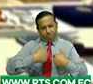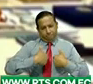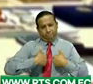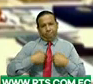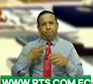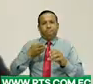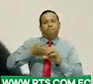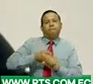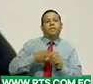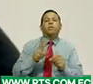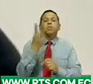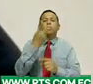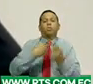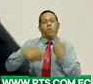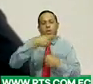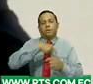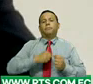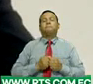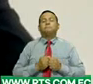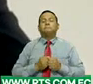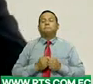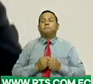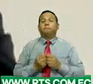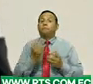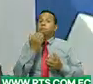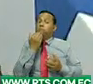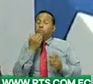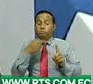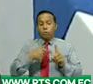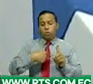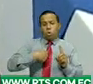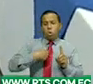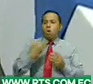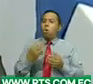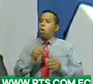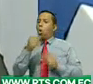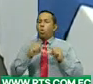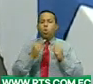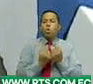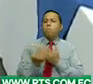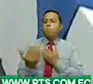vuelta. Es por ello que ya baraja posibles alianzas. Informo, Marilyn Jaramillo.